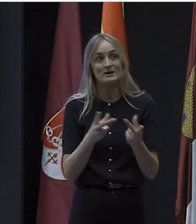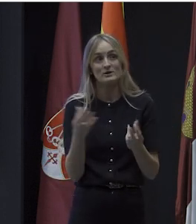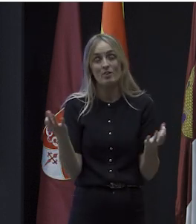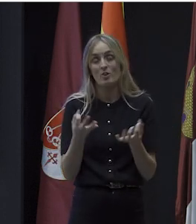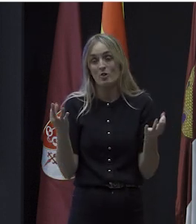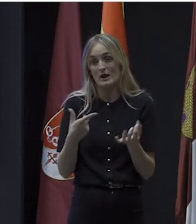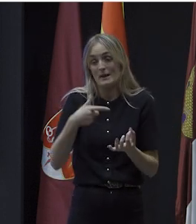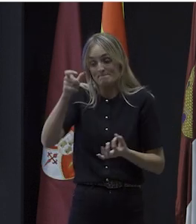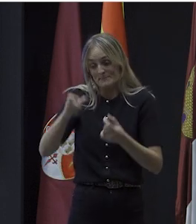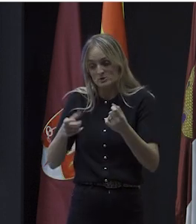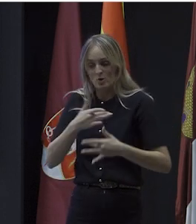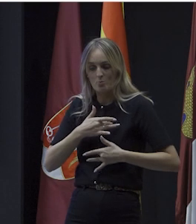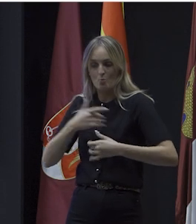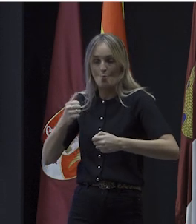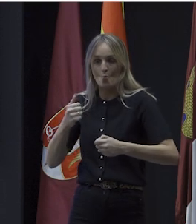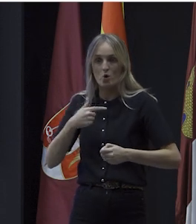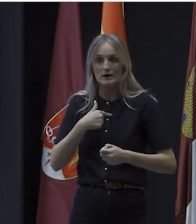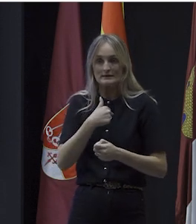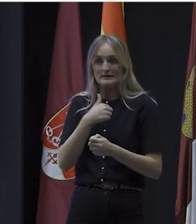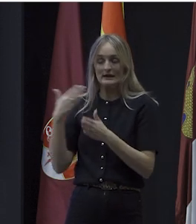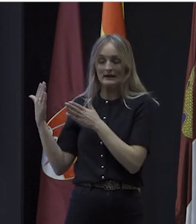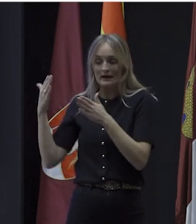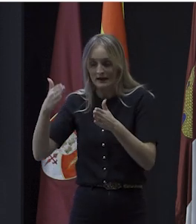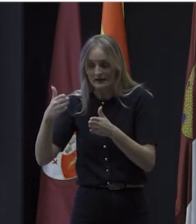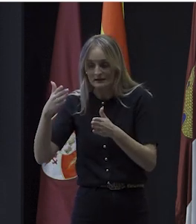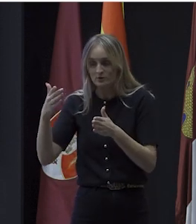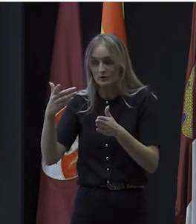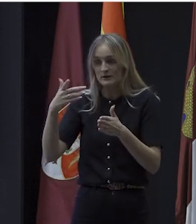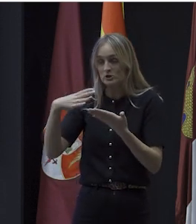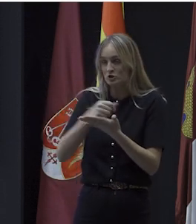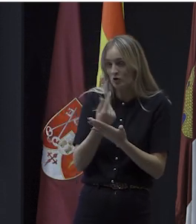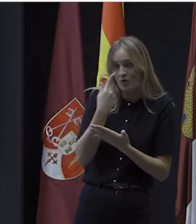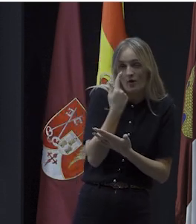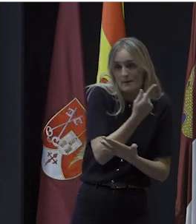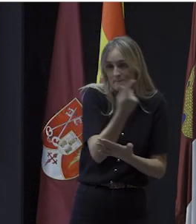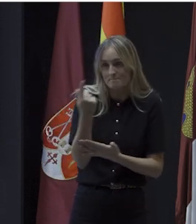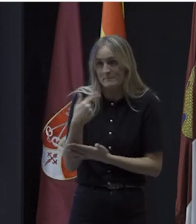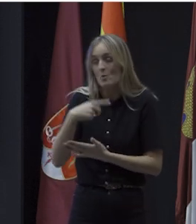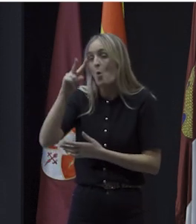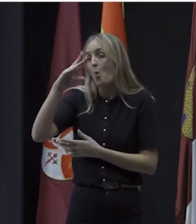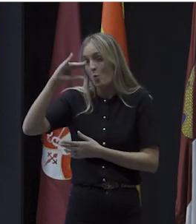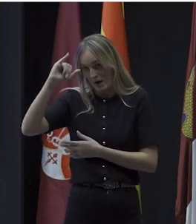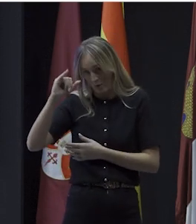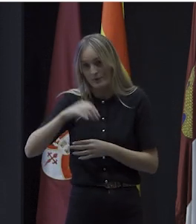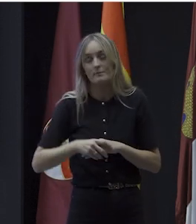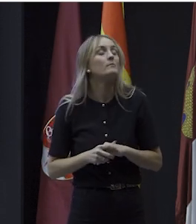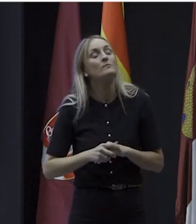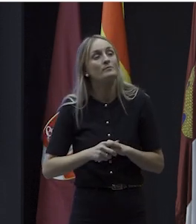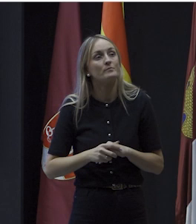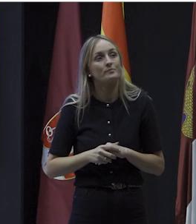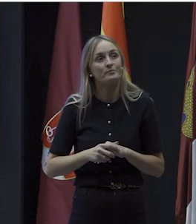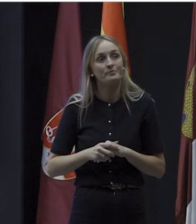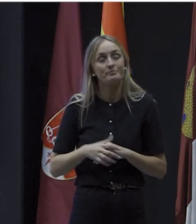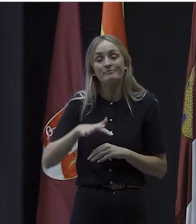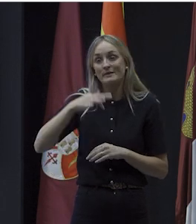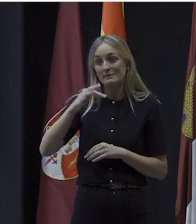enfermos con un infarto eran atendidos en lo que todos vemos como supernatural, que es una UCI, una unidad coronaria. Y,